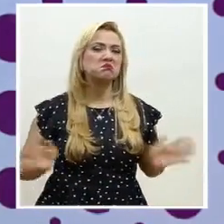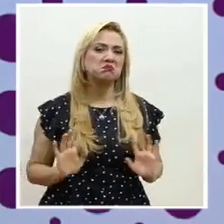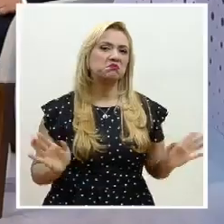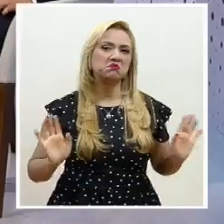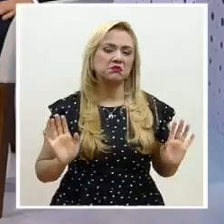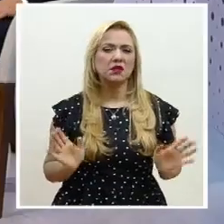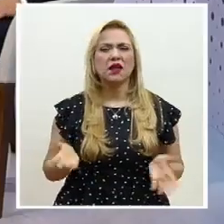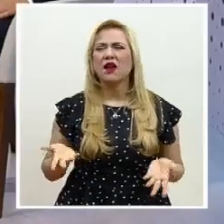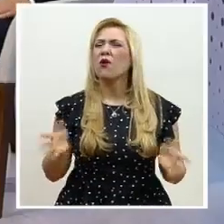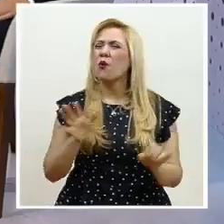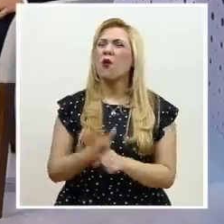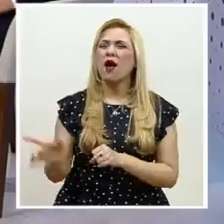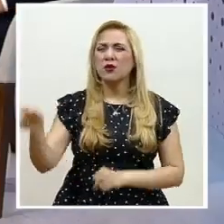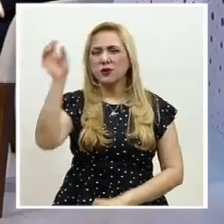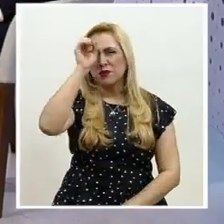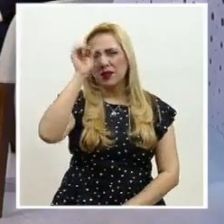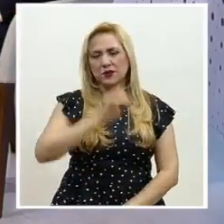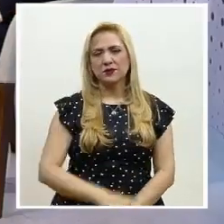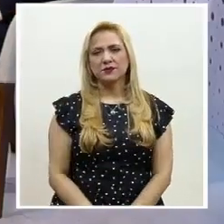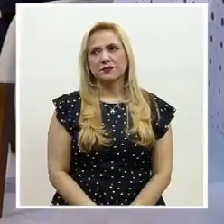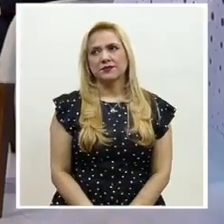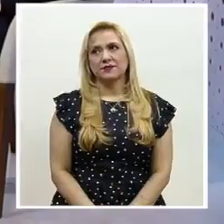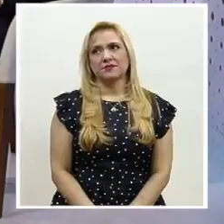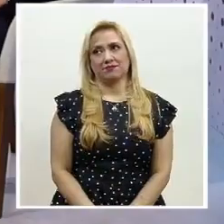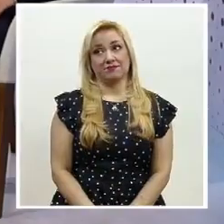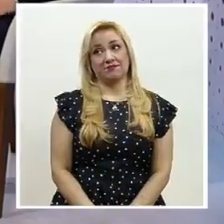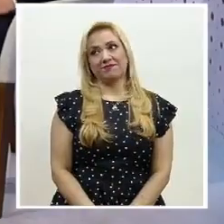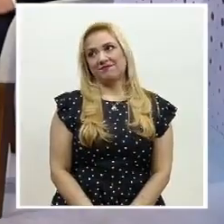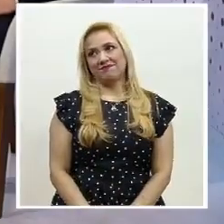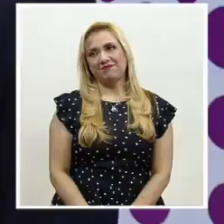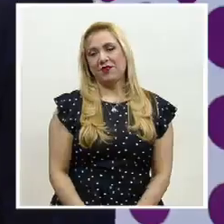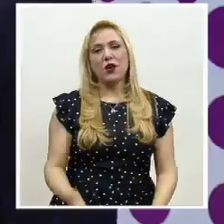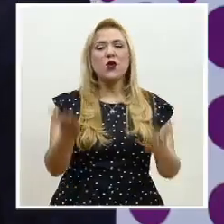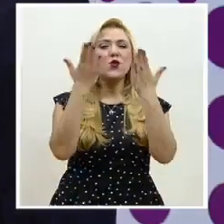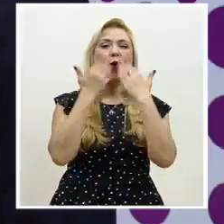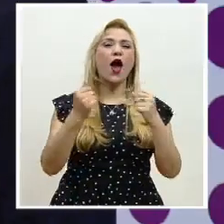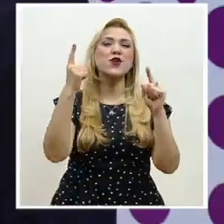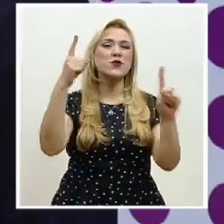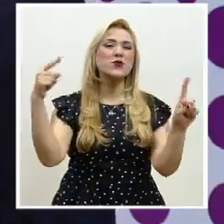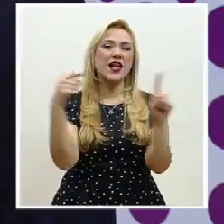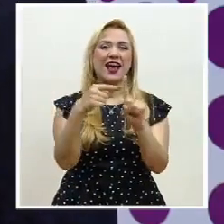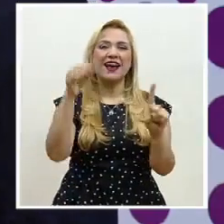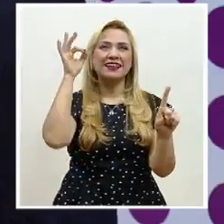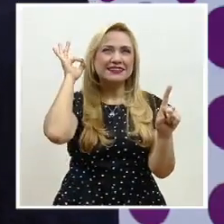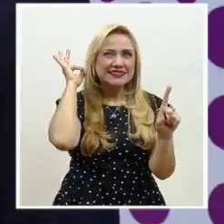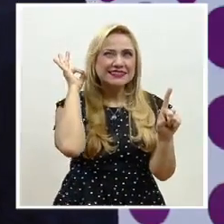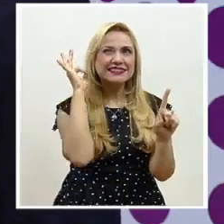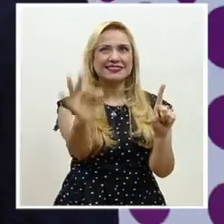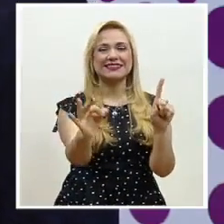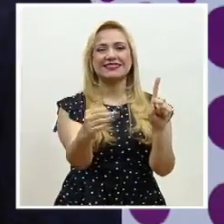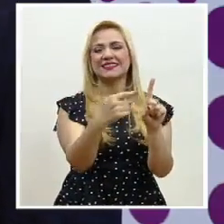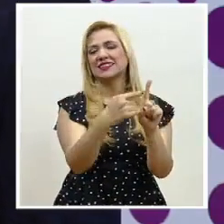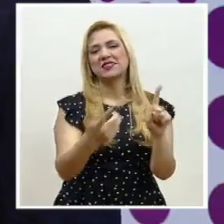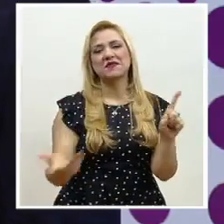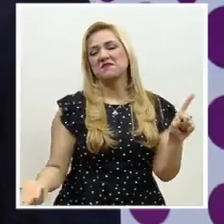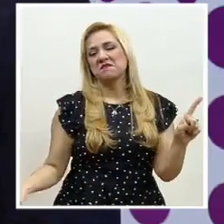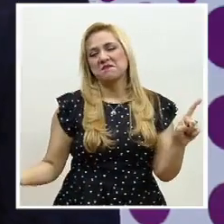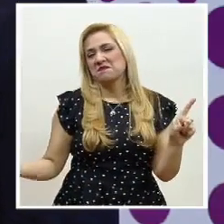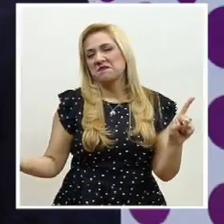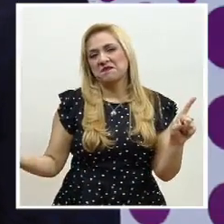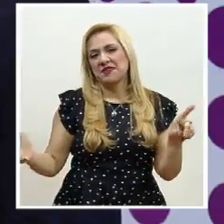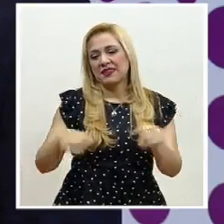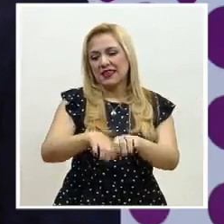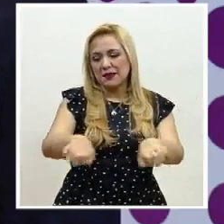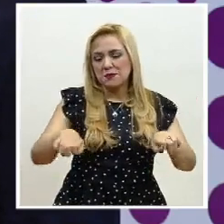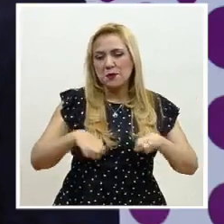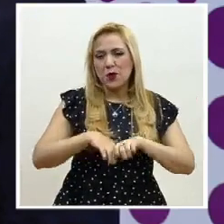¿no? ¿Cuál es tu opinión? No, desde luego, yo creo que no hay una ideal, porque justamente lo ideal es integrar una ponencia y un equipo de